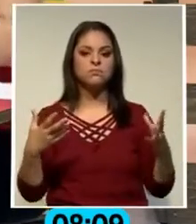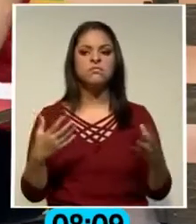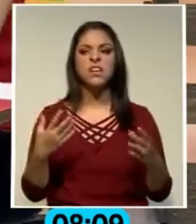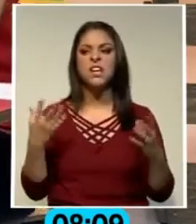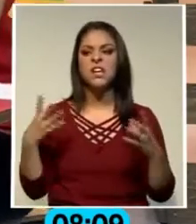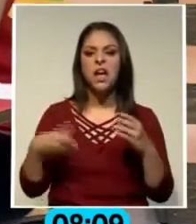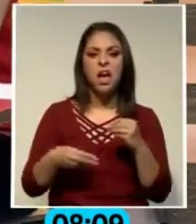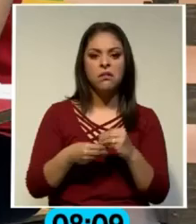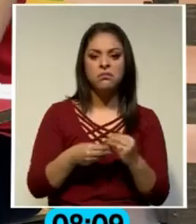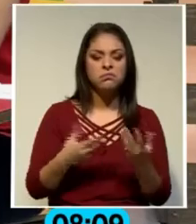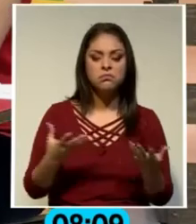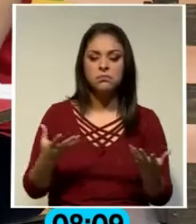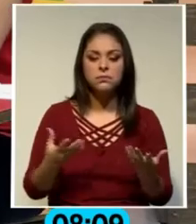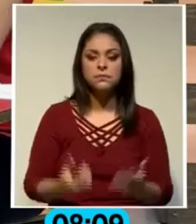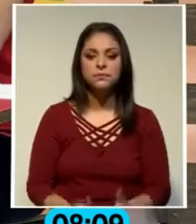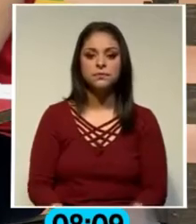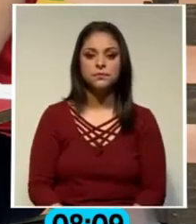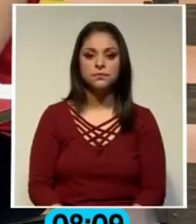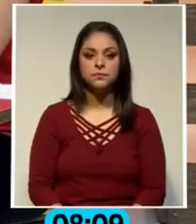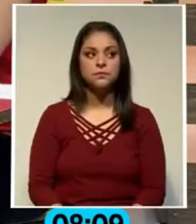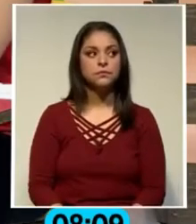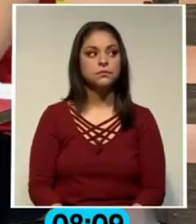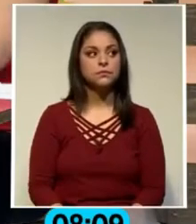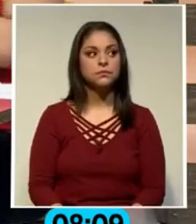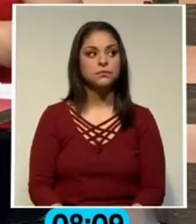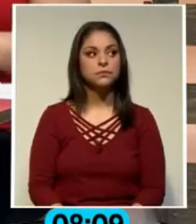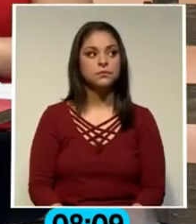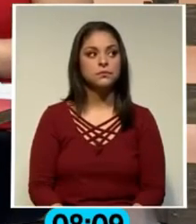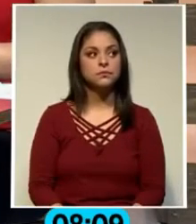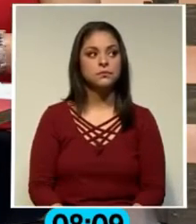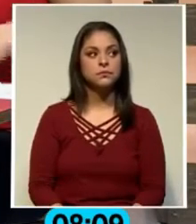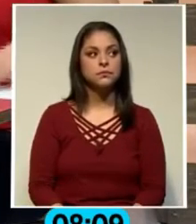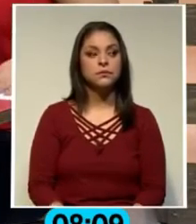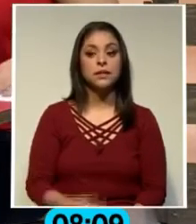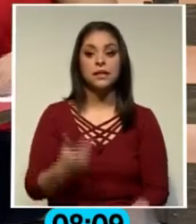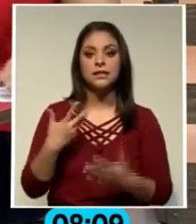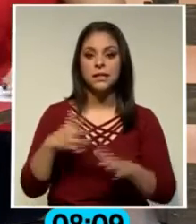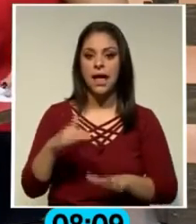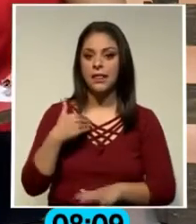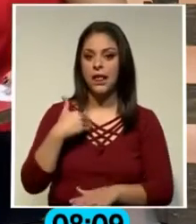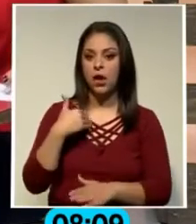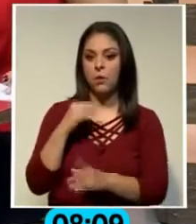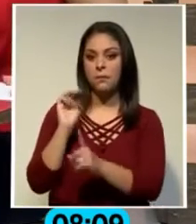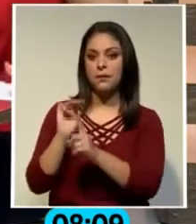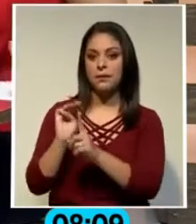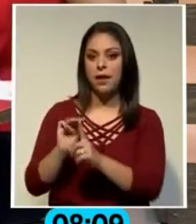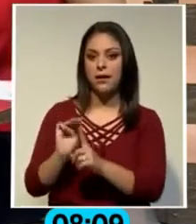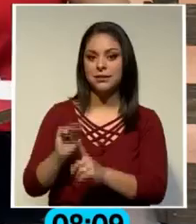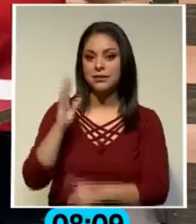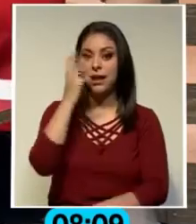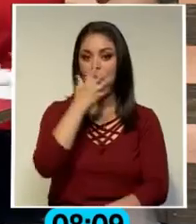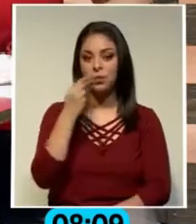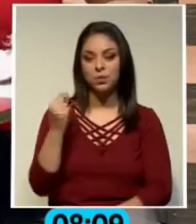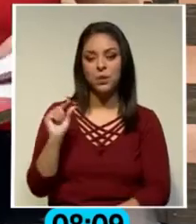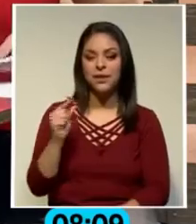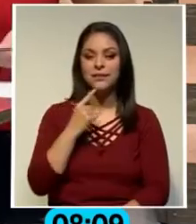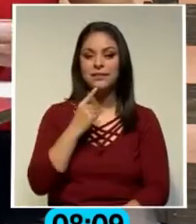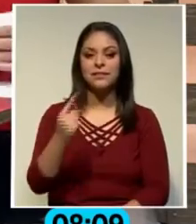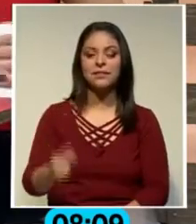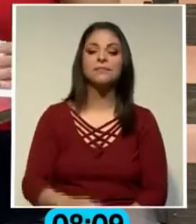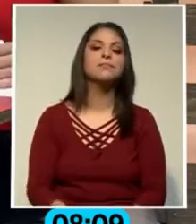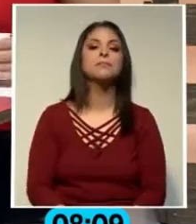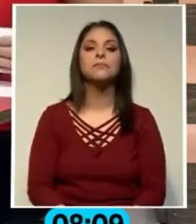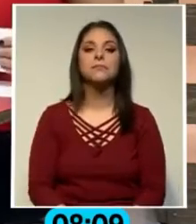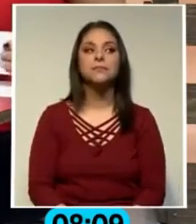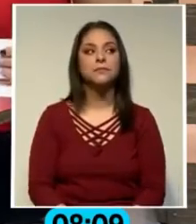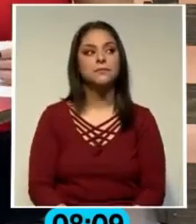Niña Gwen, ¿qué tenemos por ahí? Niña Ley, ya tengo saludos, ahorita se los digo, me acuerdo. Oye, tiene saludos, ¿sí? ¡Qué belleza! A ver, este va a